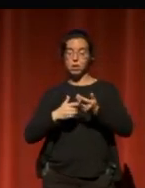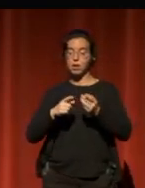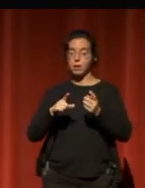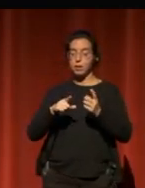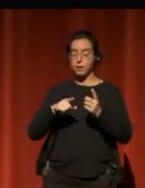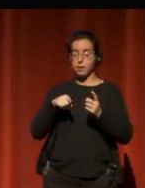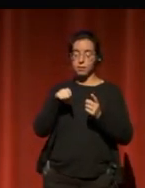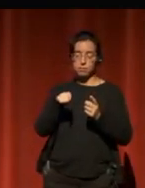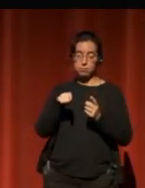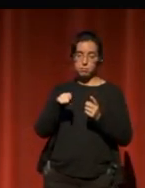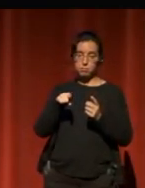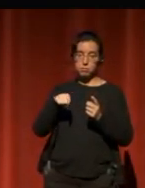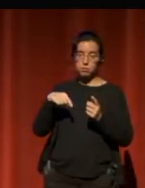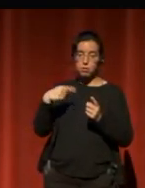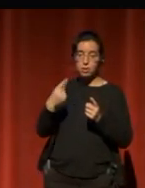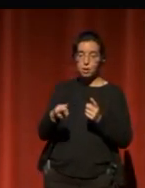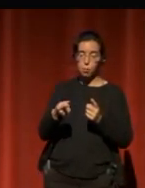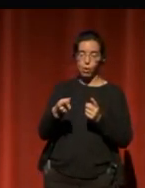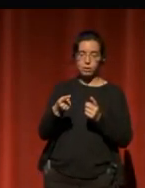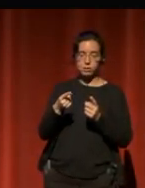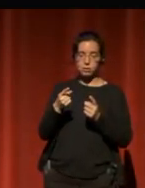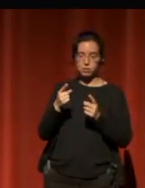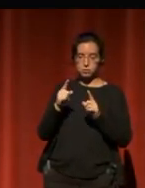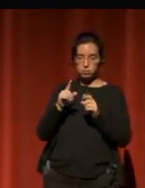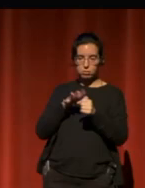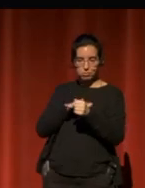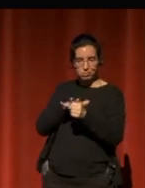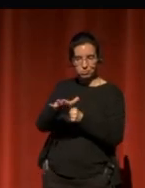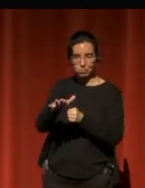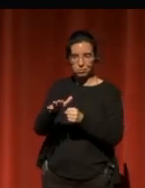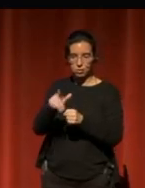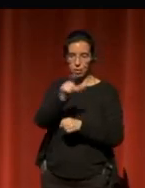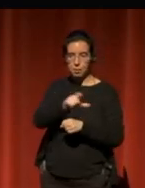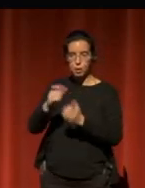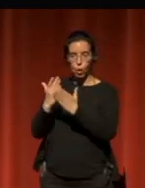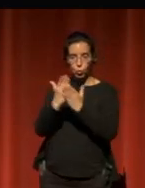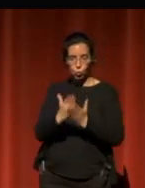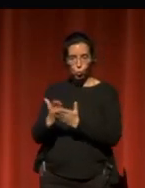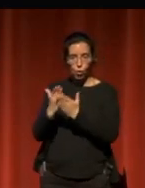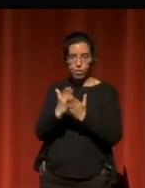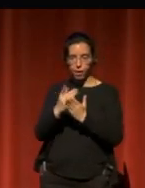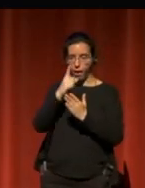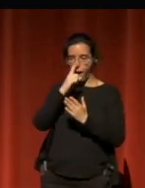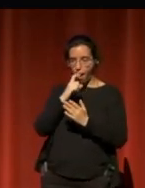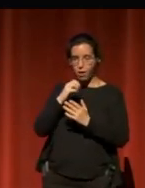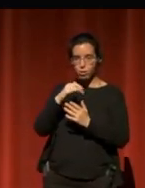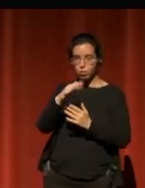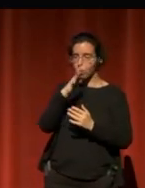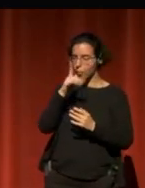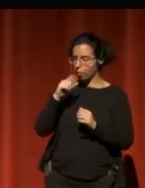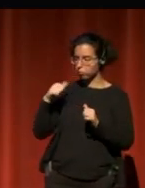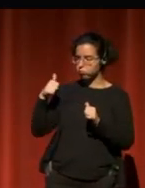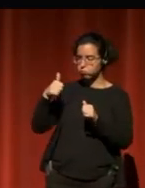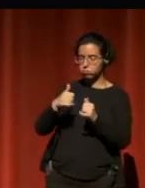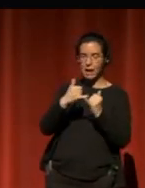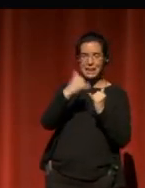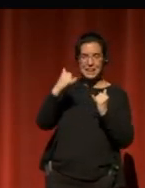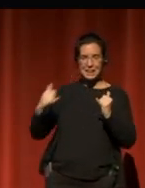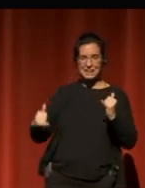efecto. En los estudios que también FESAVIDE ha impulsado después de los años de crisis